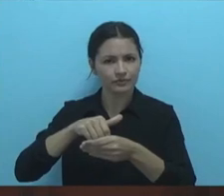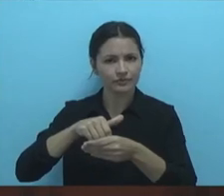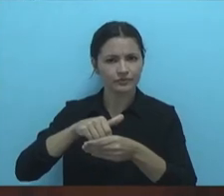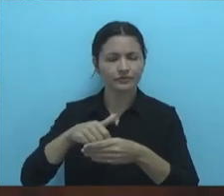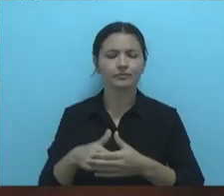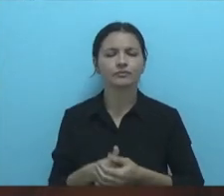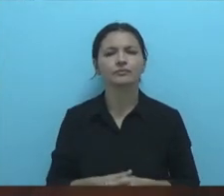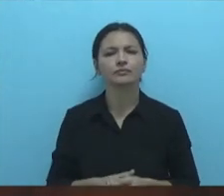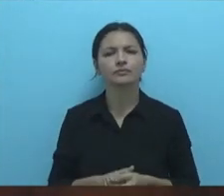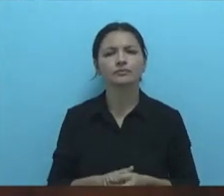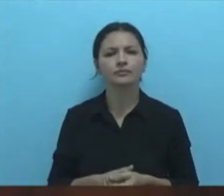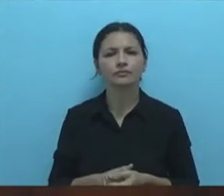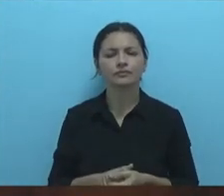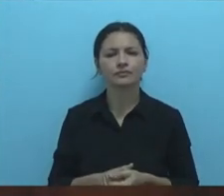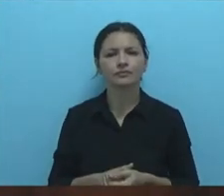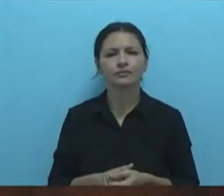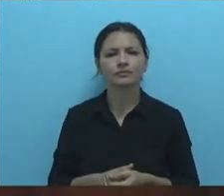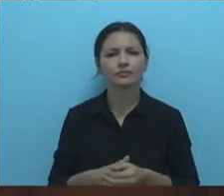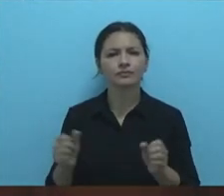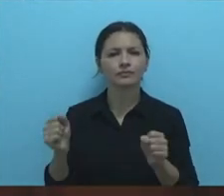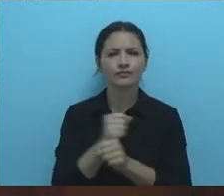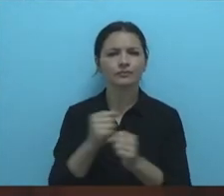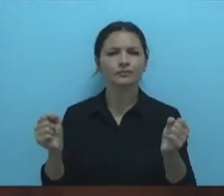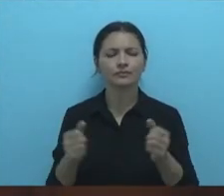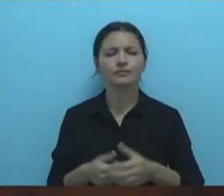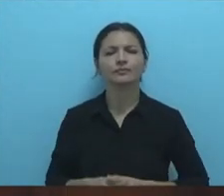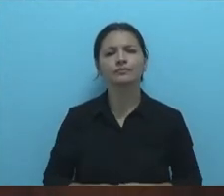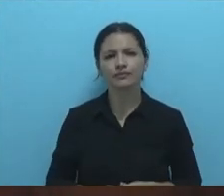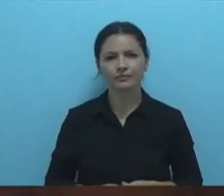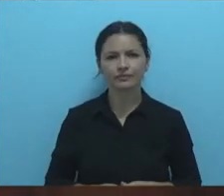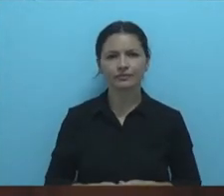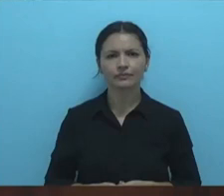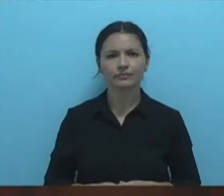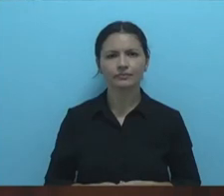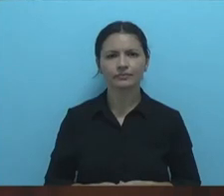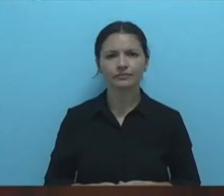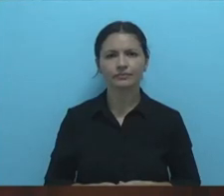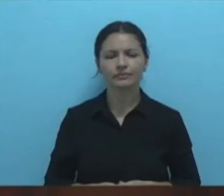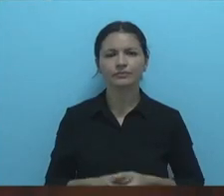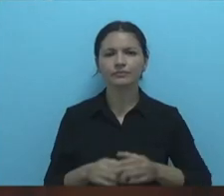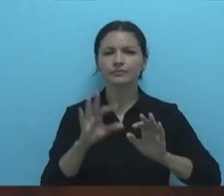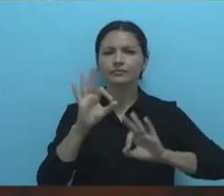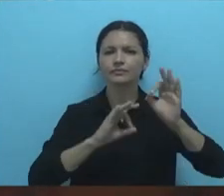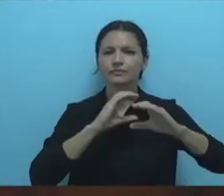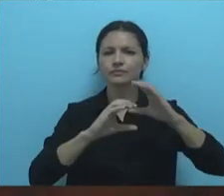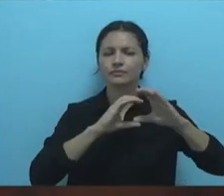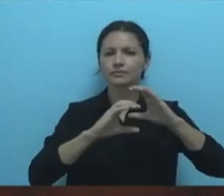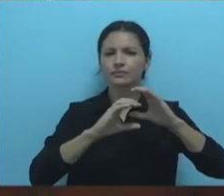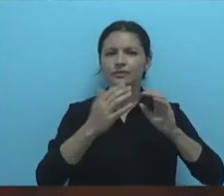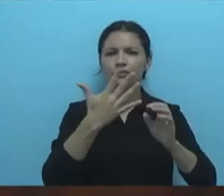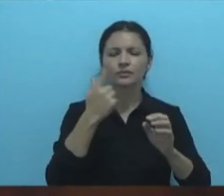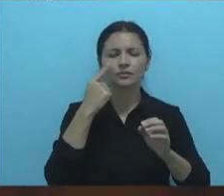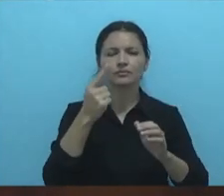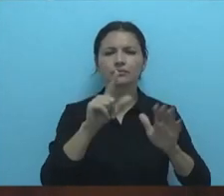consideración el proyecto de comunicación a votación resulta aprobado proyecto de comunicación